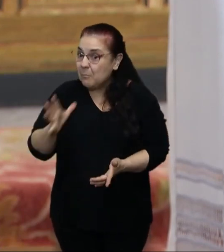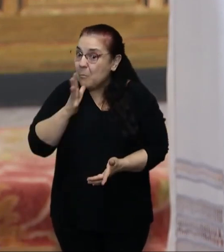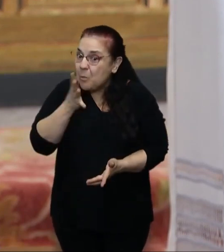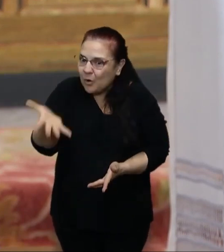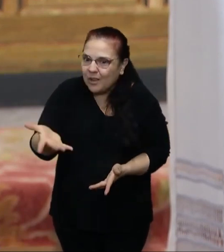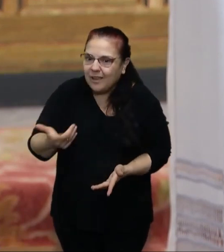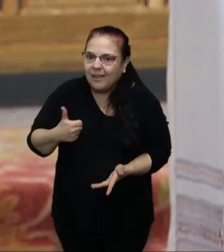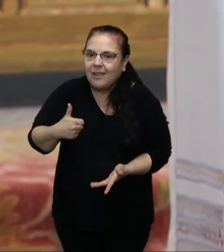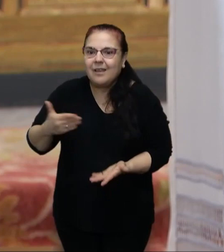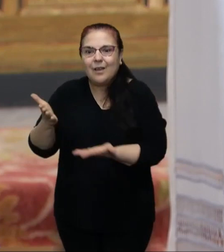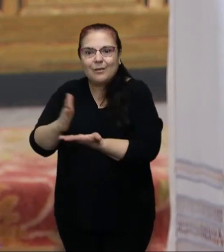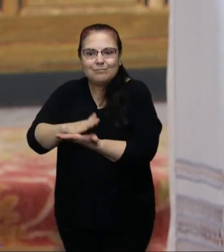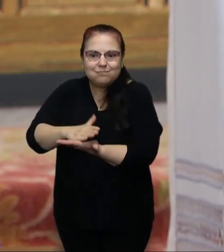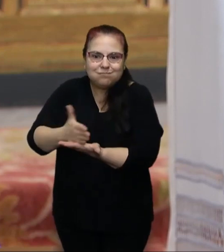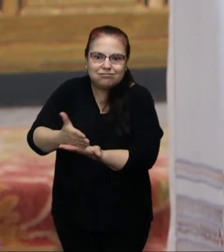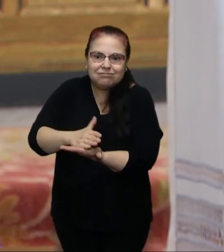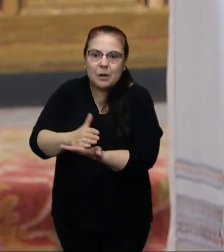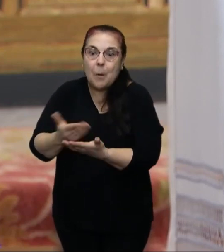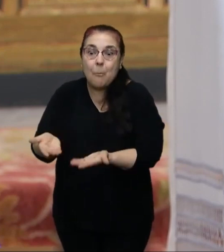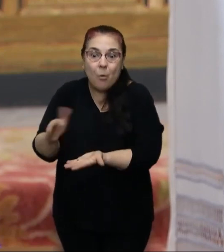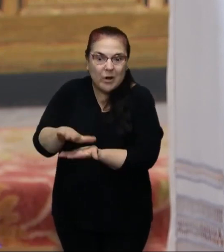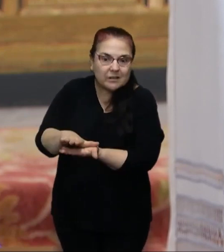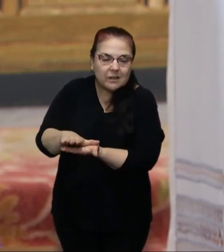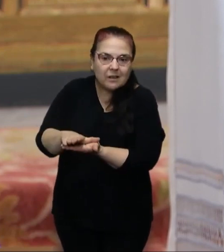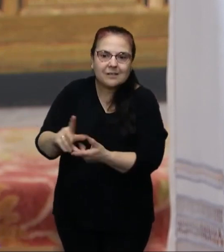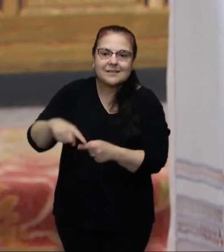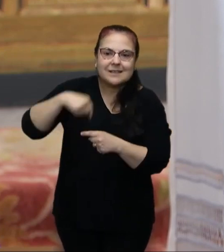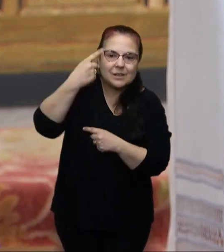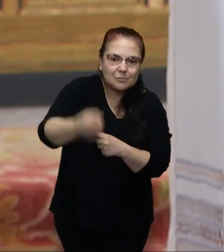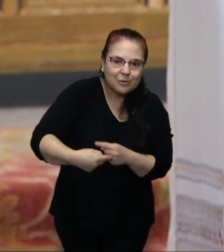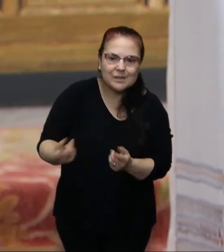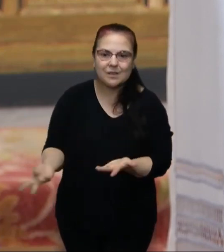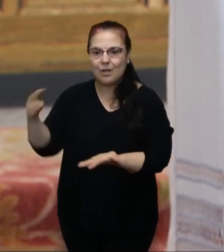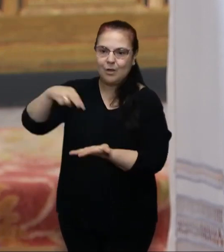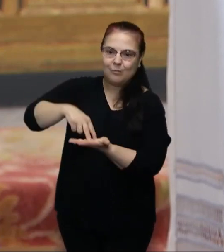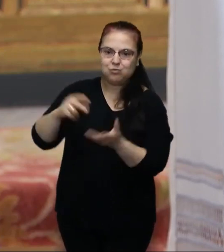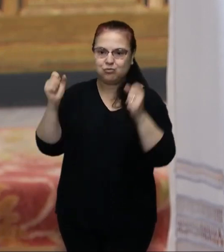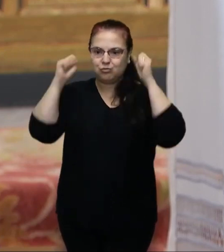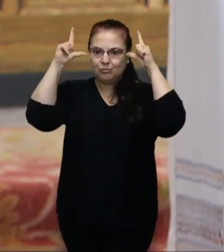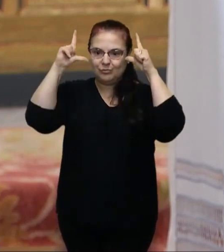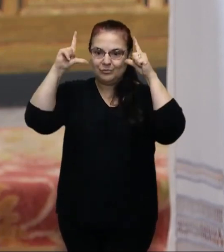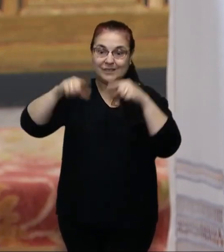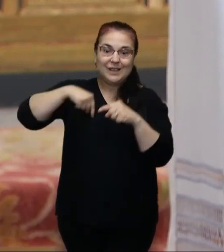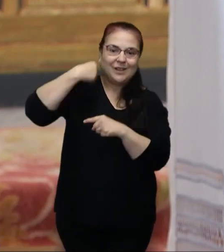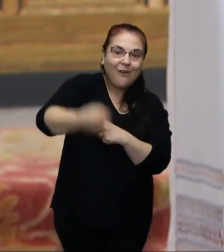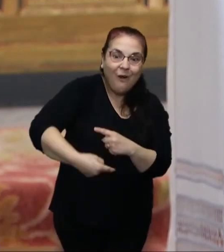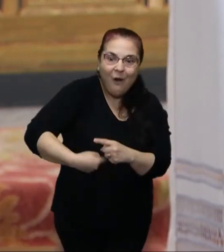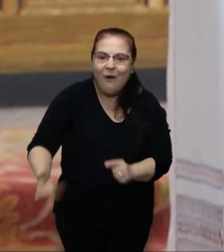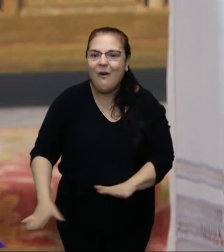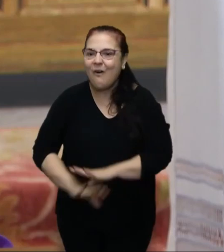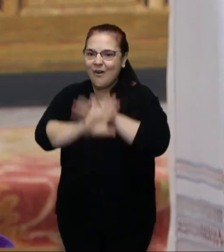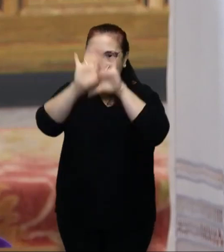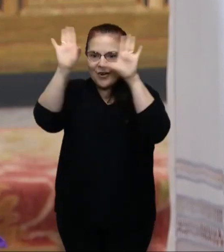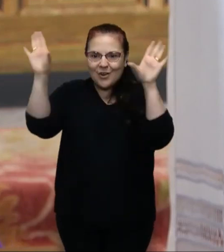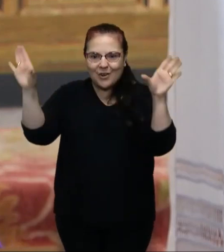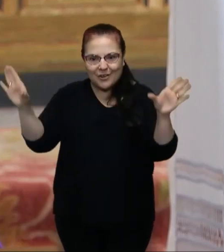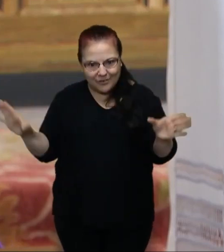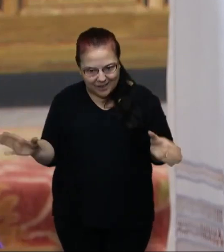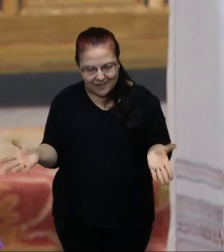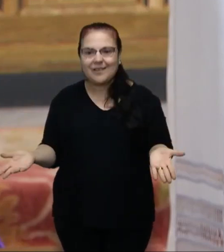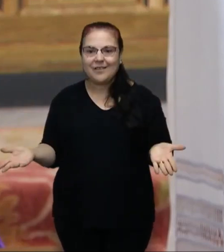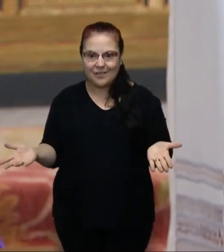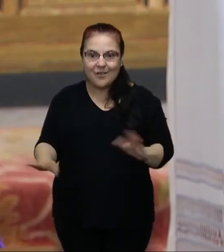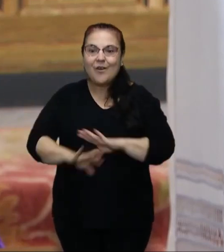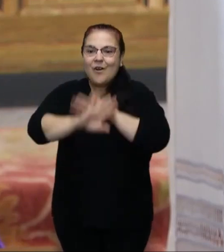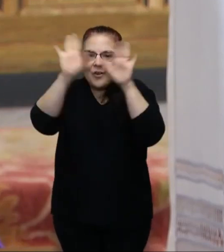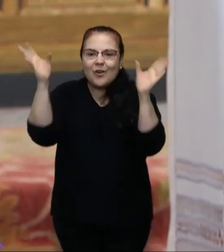muerte vendrá la resurrección y por lo tanto volverá a ser glorificado con la gloria que tenía junto